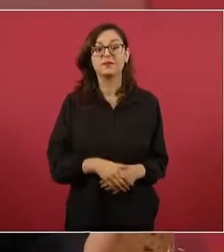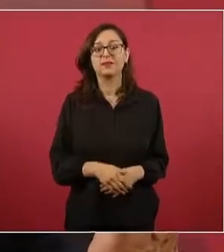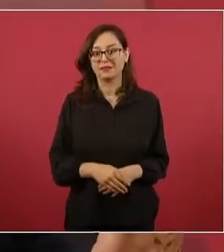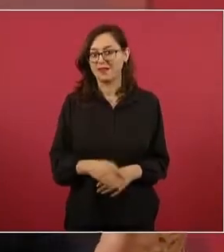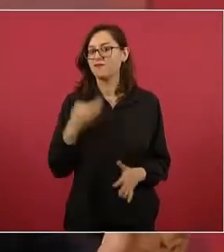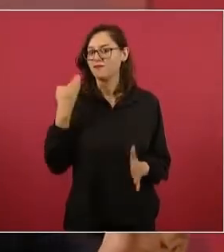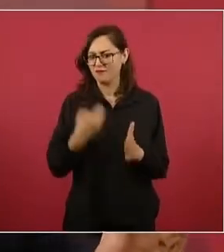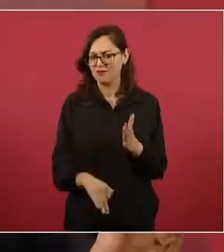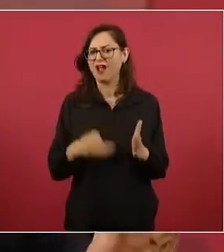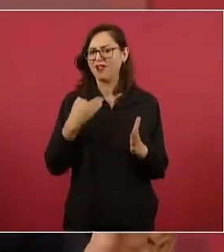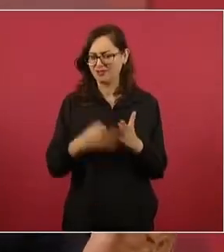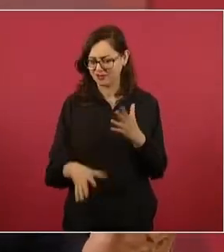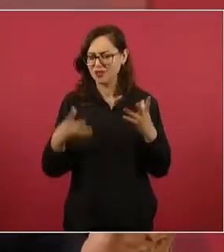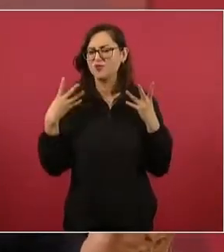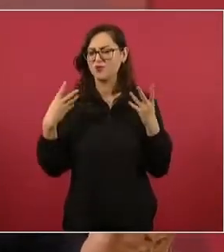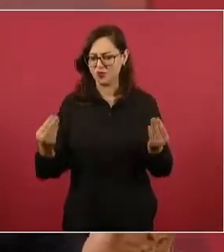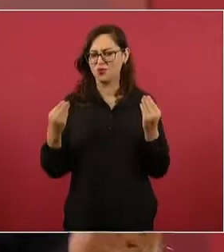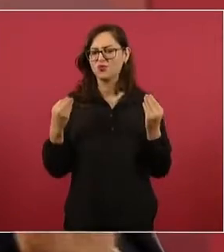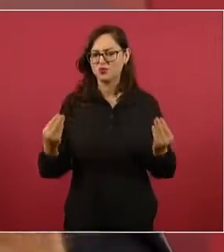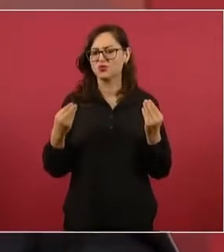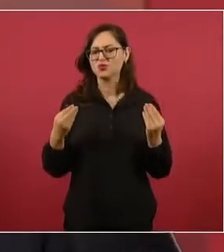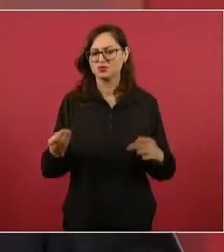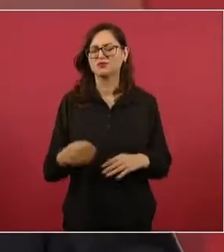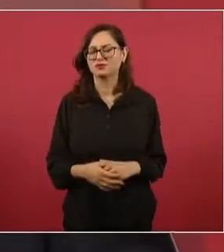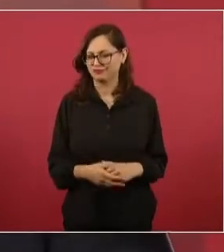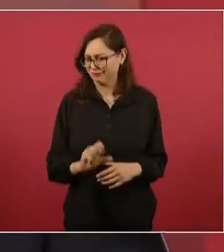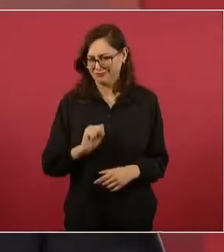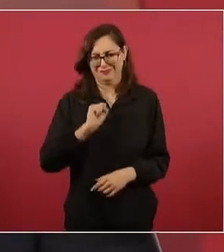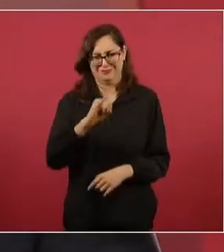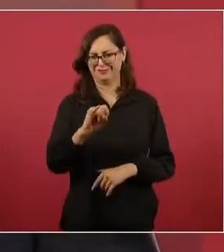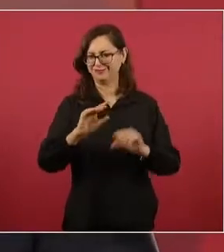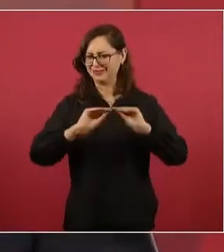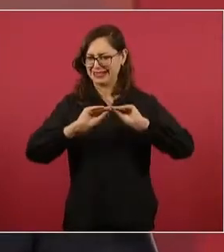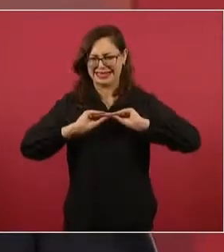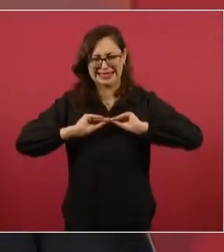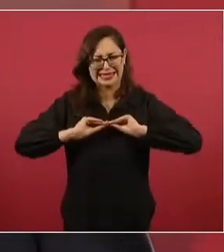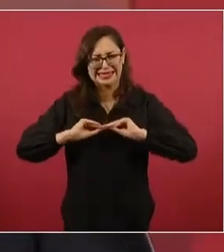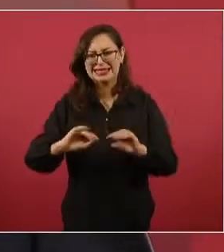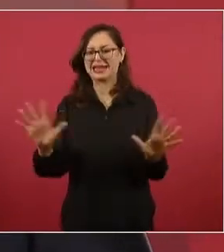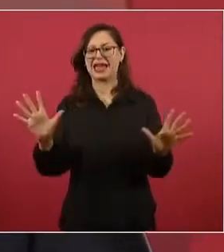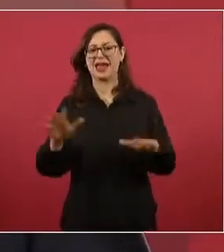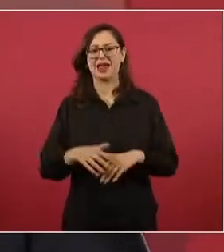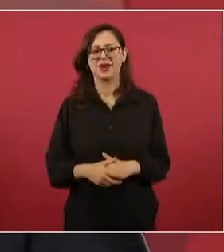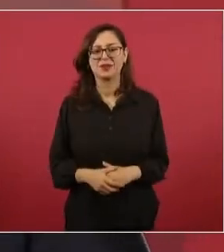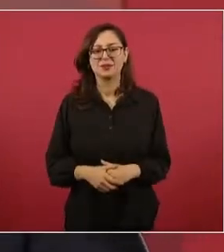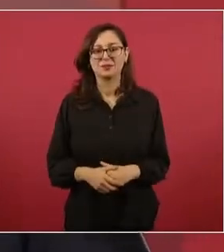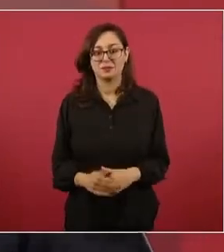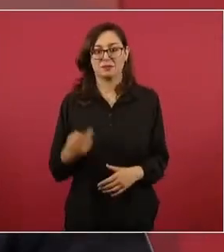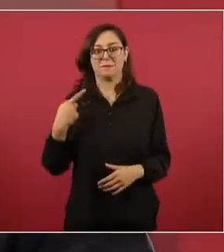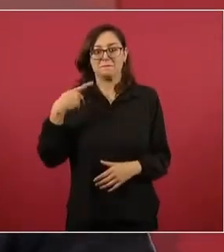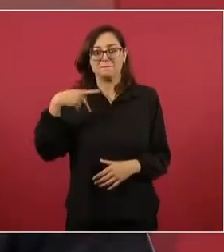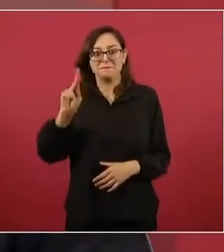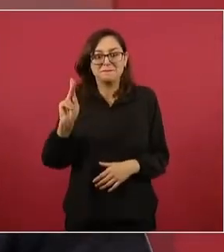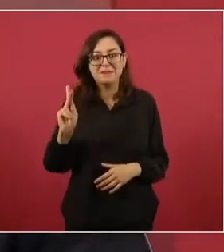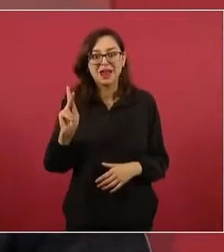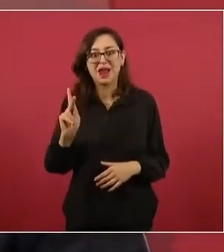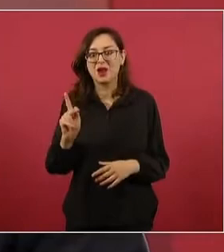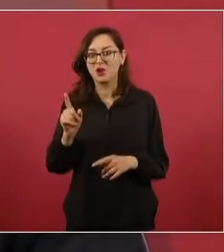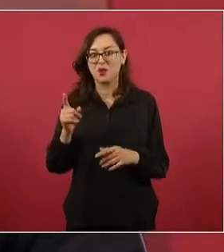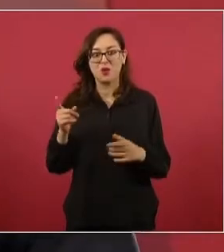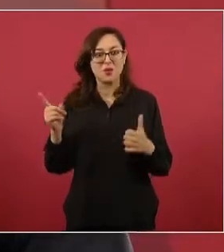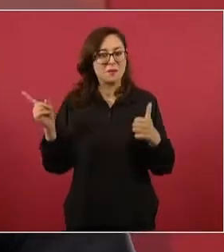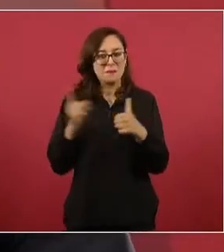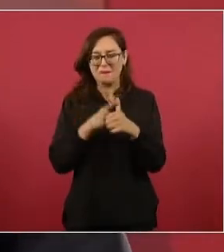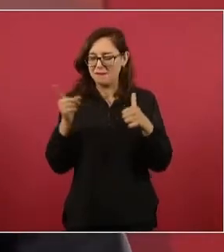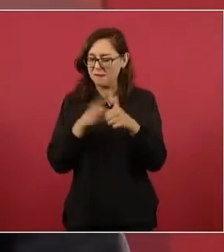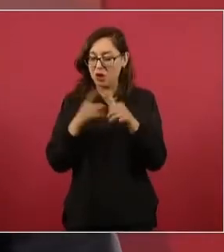otras cosas, pero lo esencial es no querer enfrentar la violencia con la